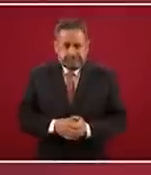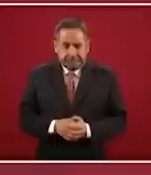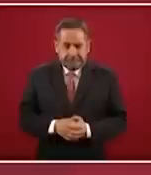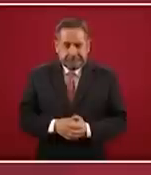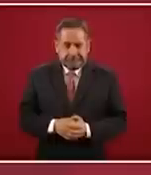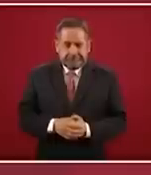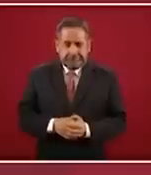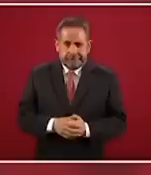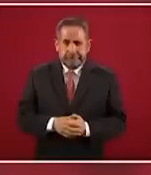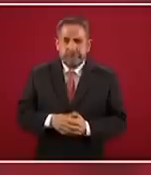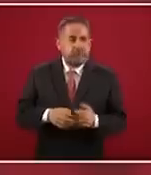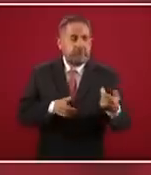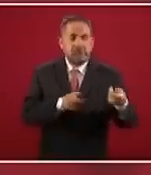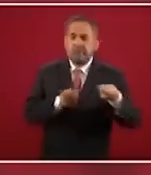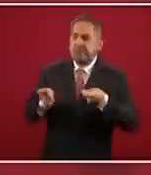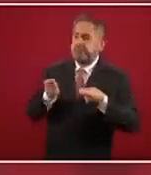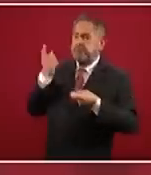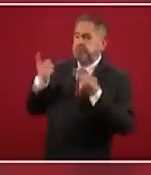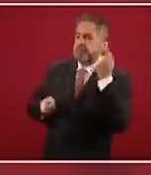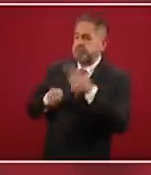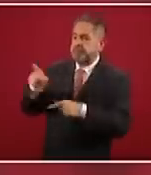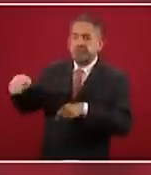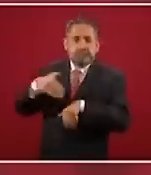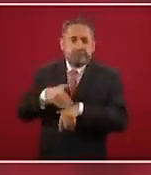Ya gobierna la delincuencia.